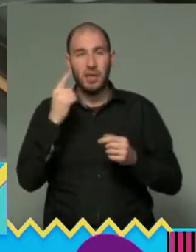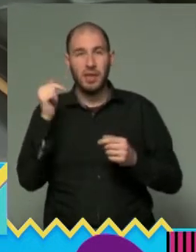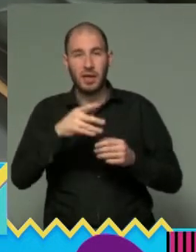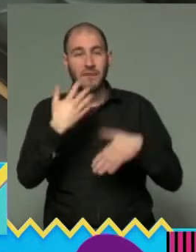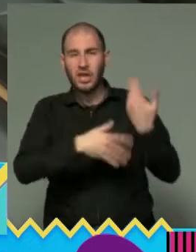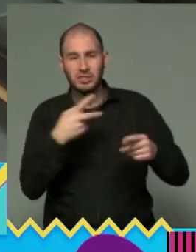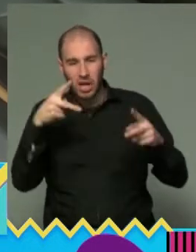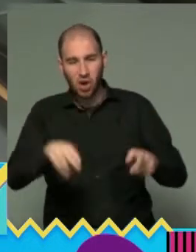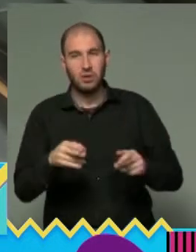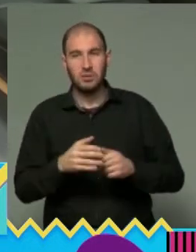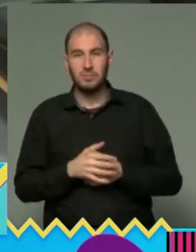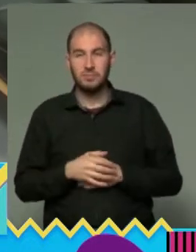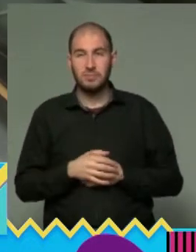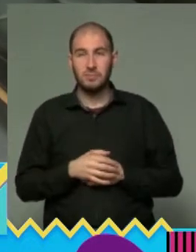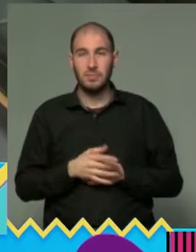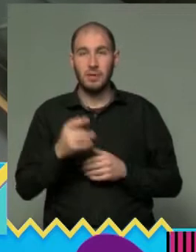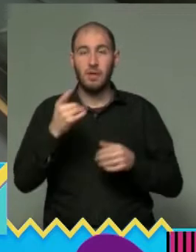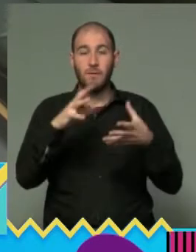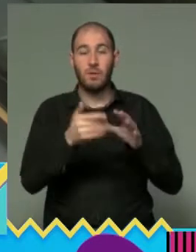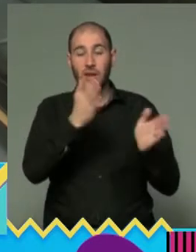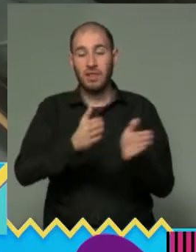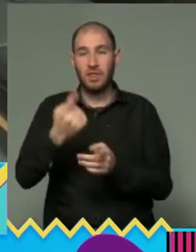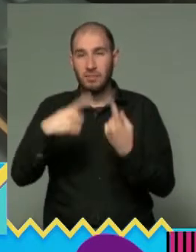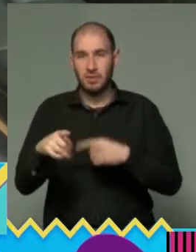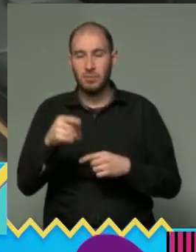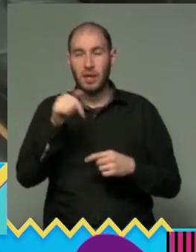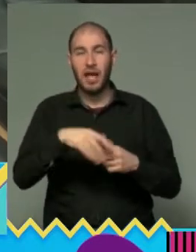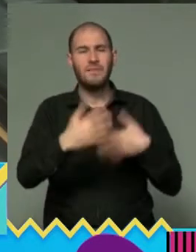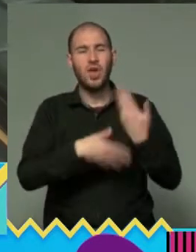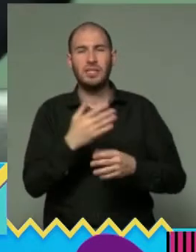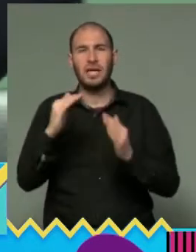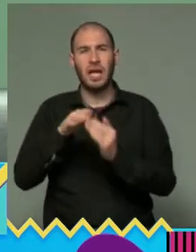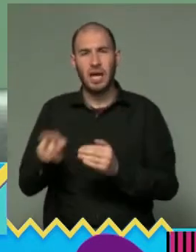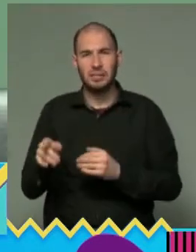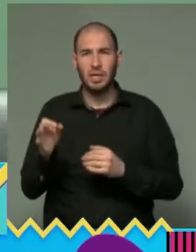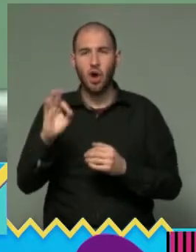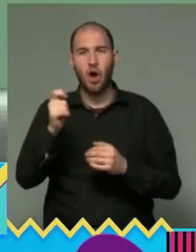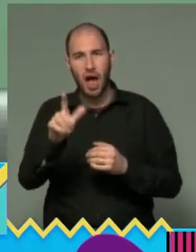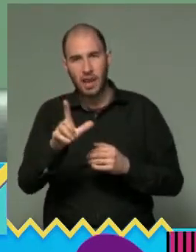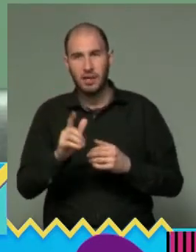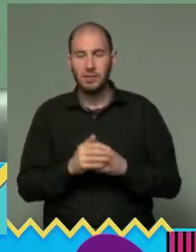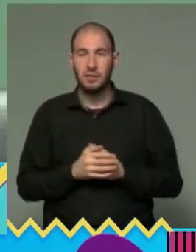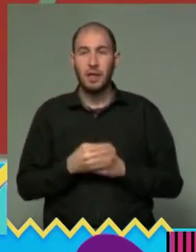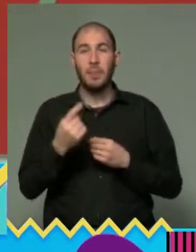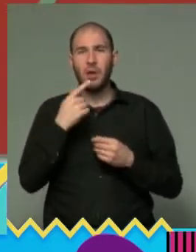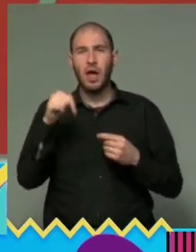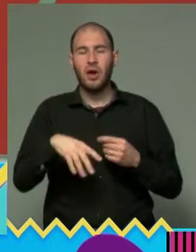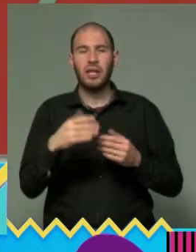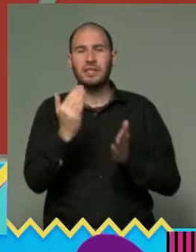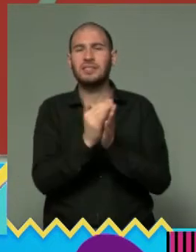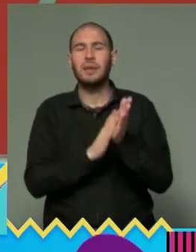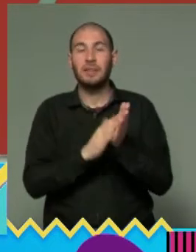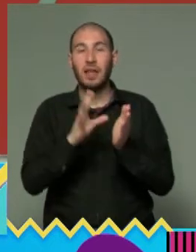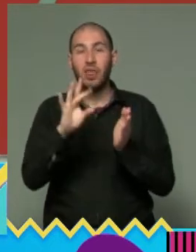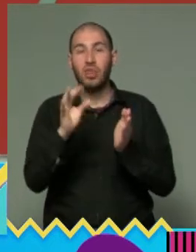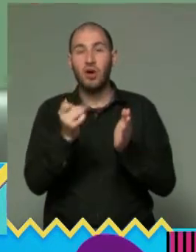en la agresión. Sí. Y activás los distintos organismos. Che, aquí hay una situación de violencia en esta casa, o al. Ahora, ¿qué pasa hoy en los hechos? La